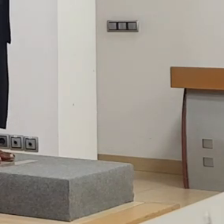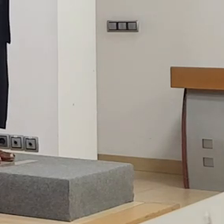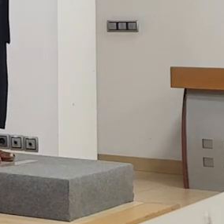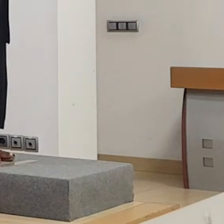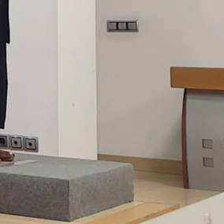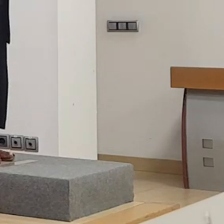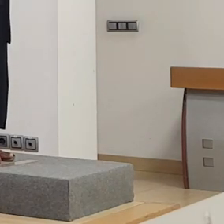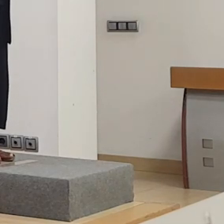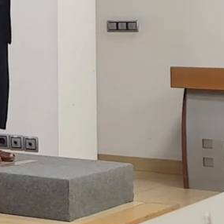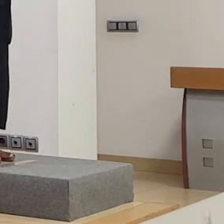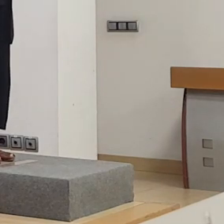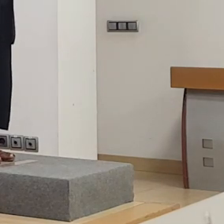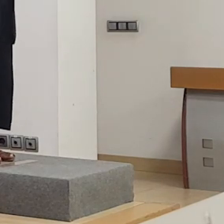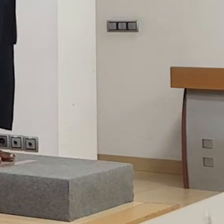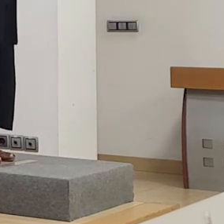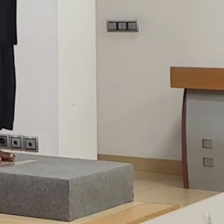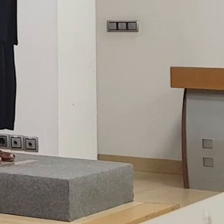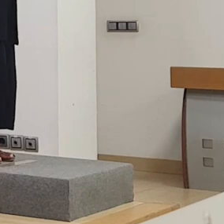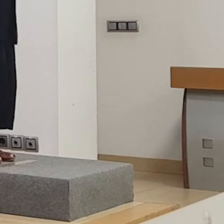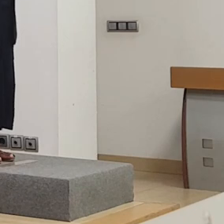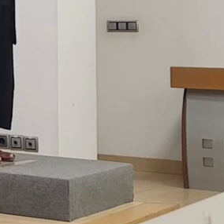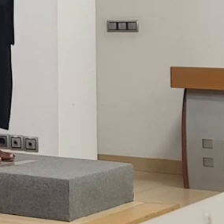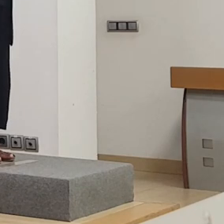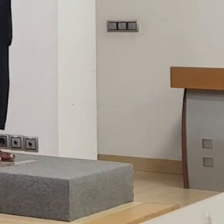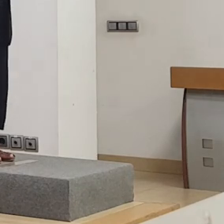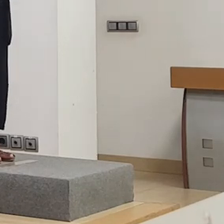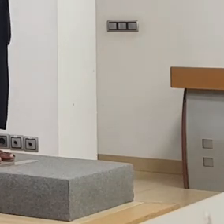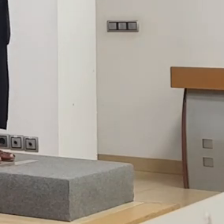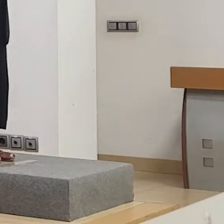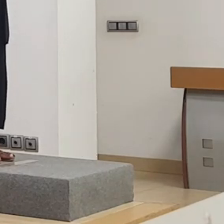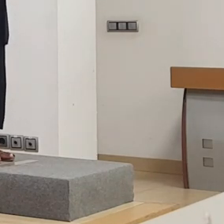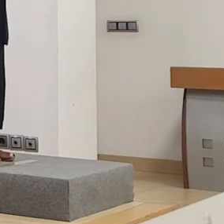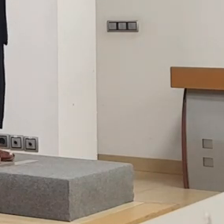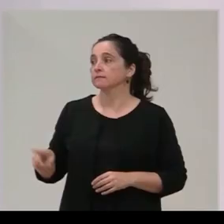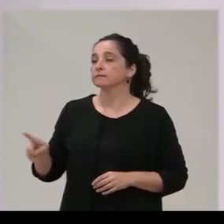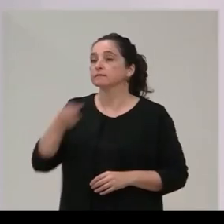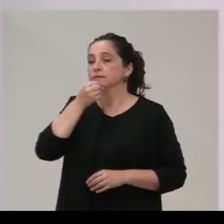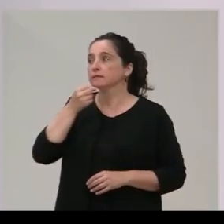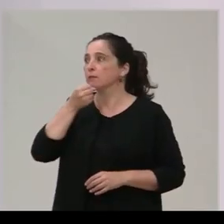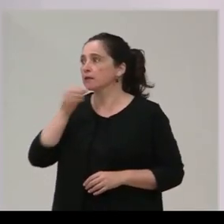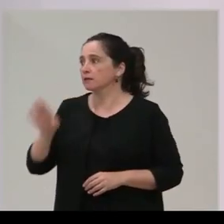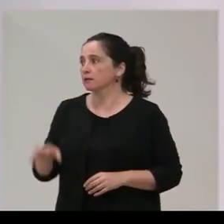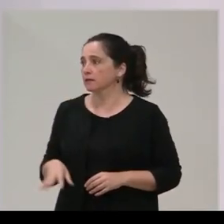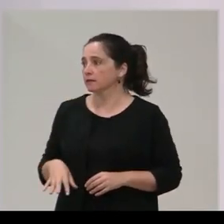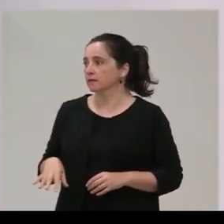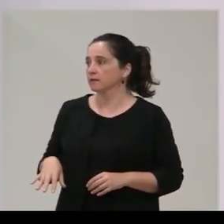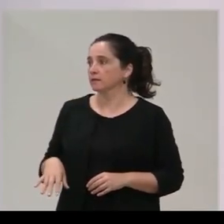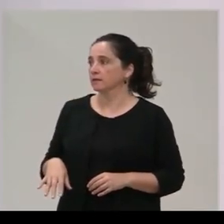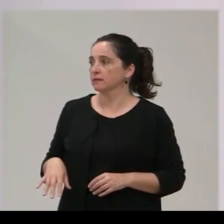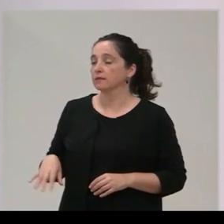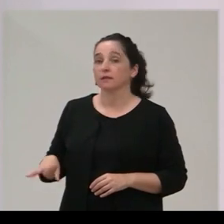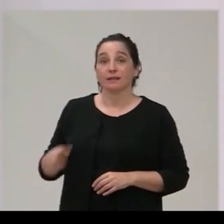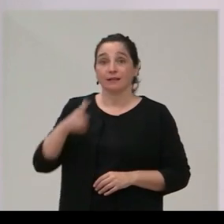Presidenta se habló del tema de cartas de capitalidad Bueno la carta de capitalidad como habéis podido ver